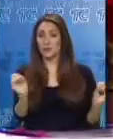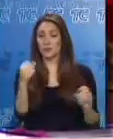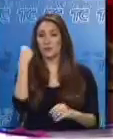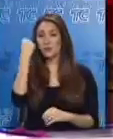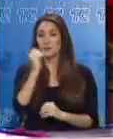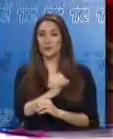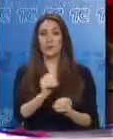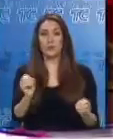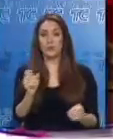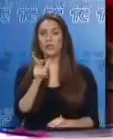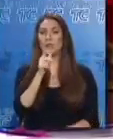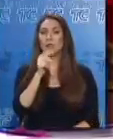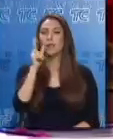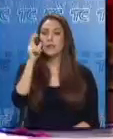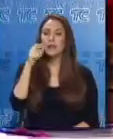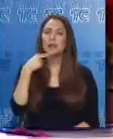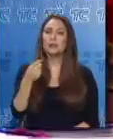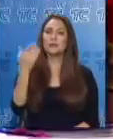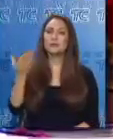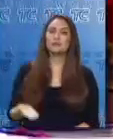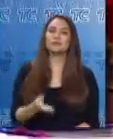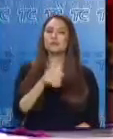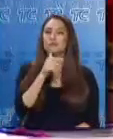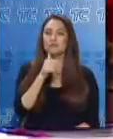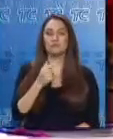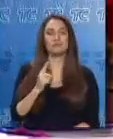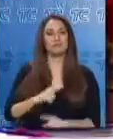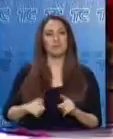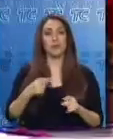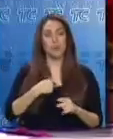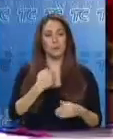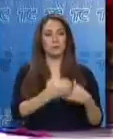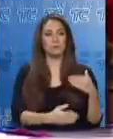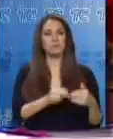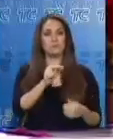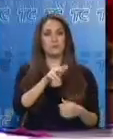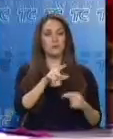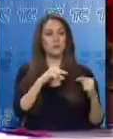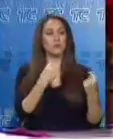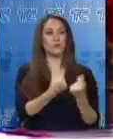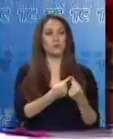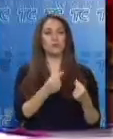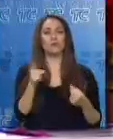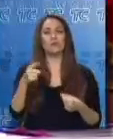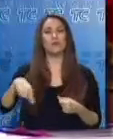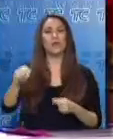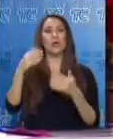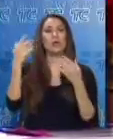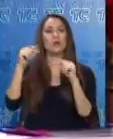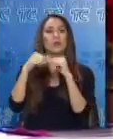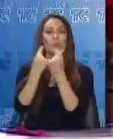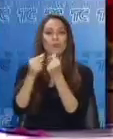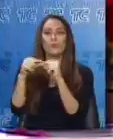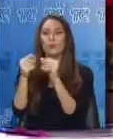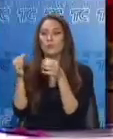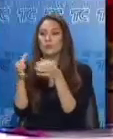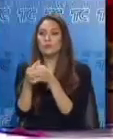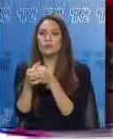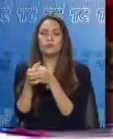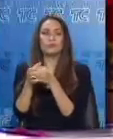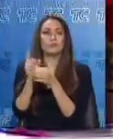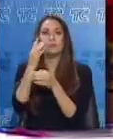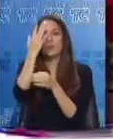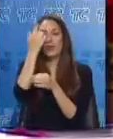derechos. ¿Quién puede creer eso? Entonces creo que las cosas van muy bien. Yo creo que no va a haber unión total, puede haber unión de grupos,